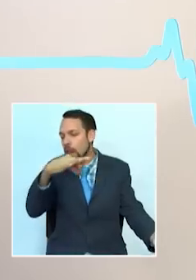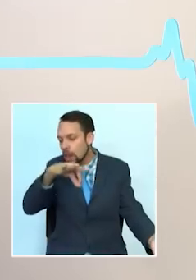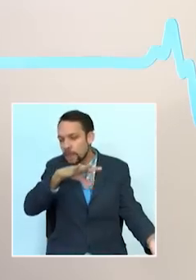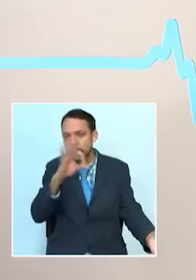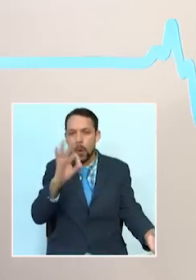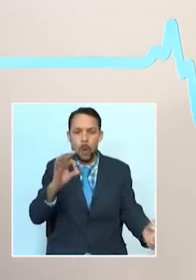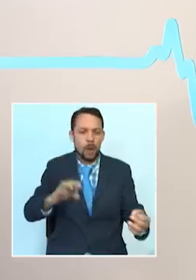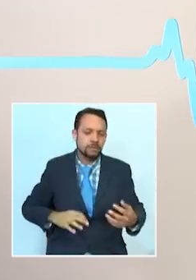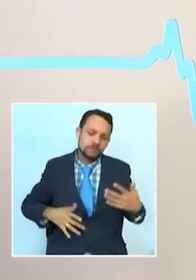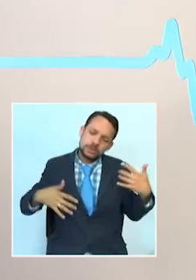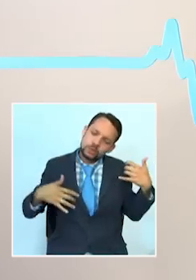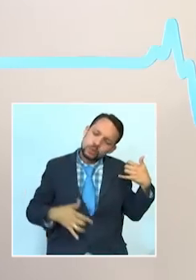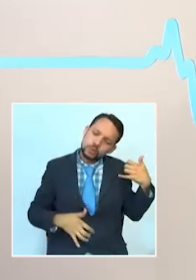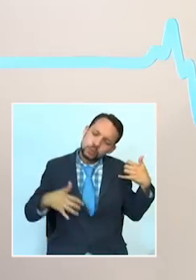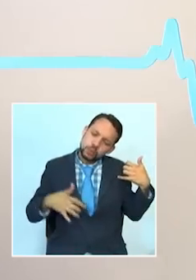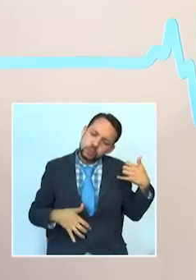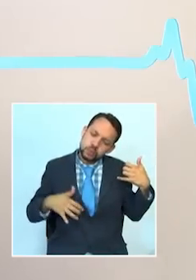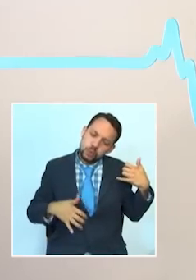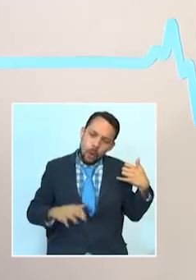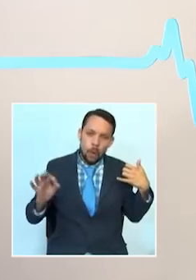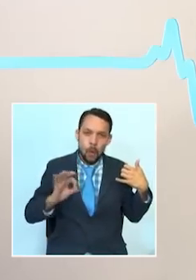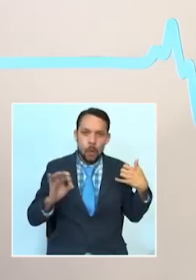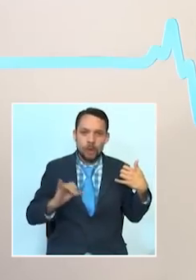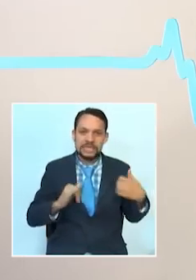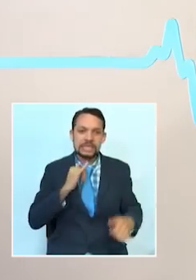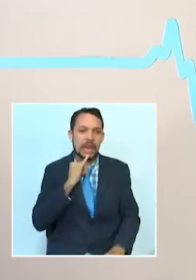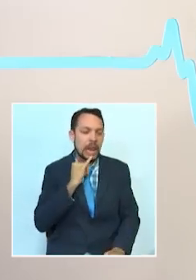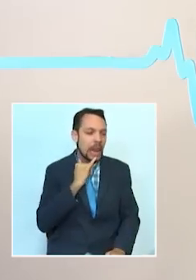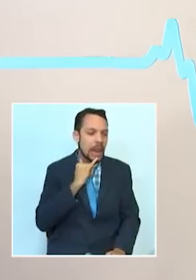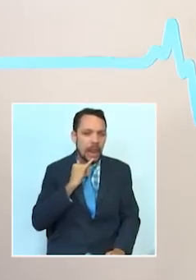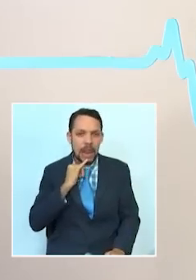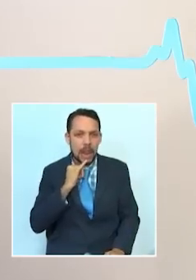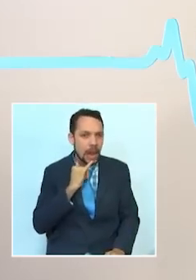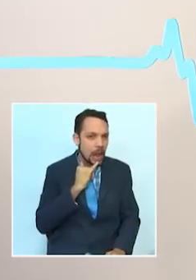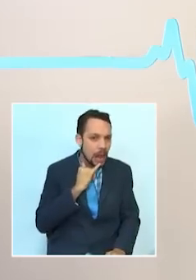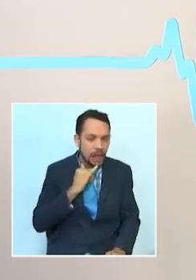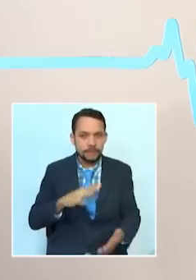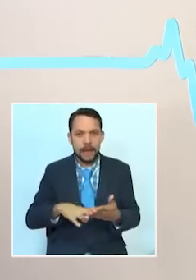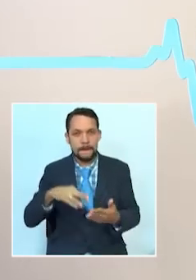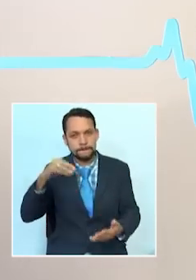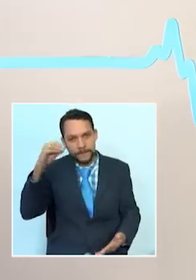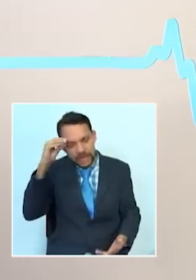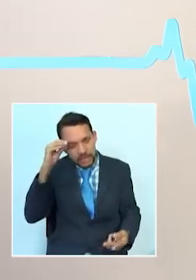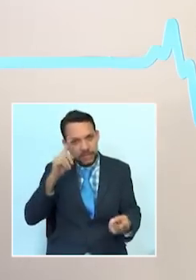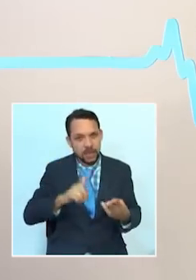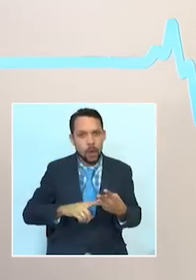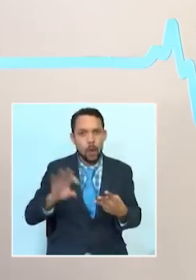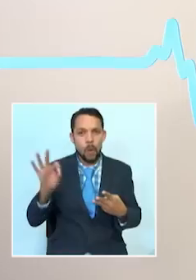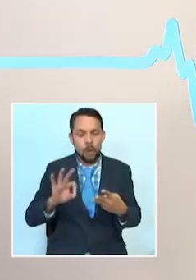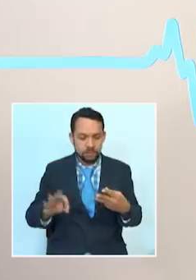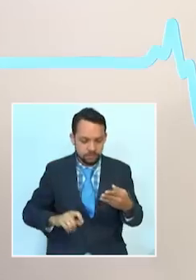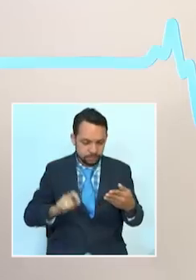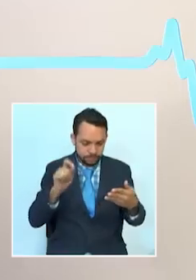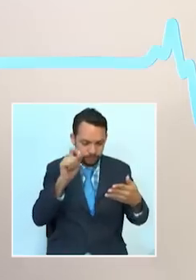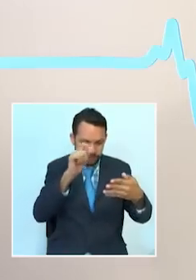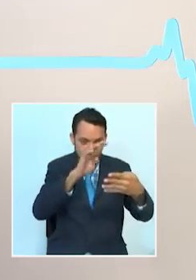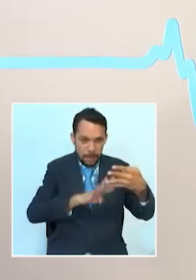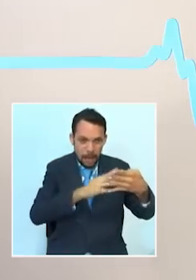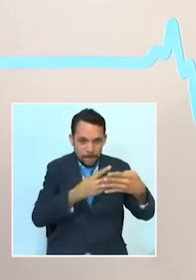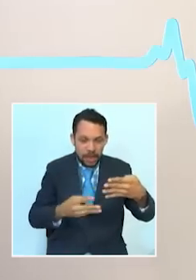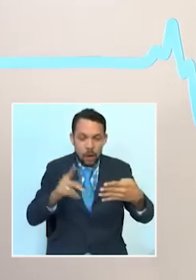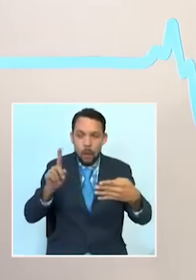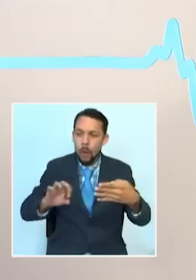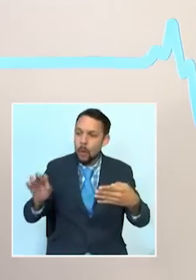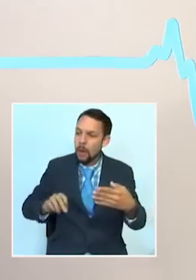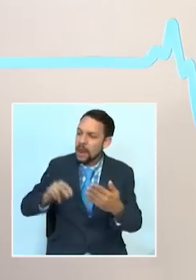eh un idioma diferente haga crucigramas cuando usted lea un texto cuéntese a otra persona y de